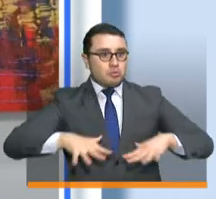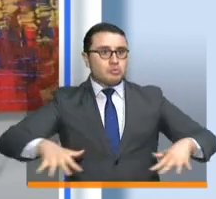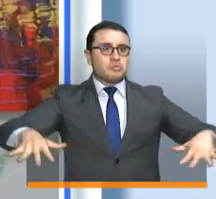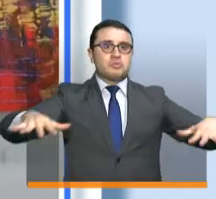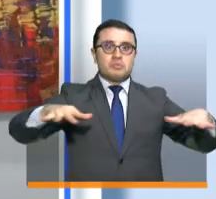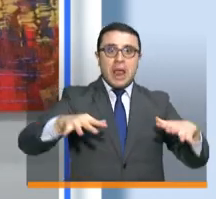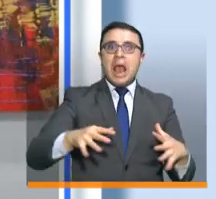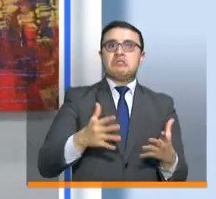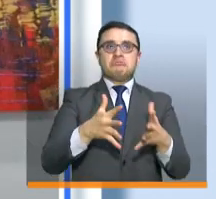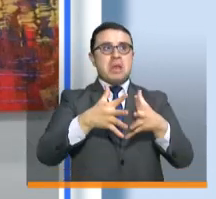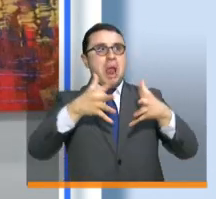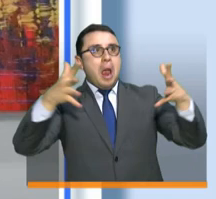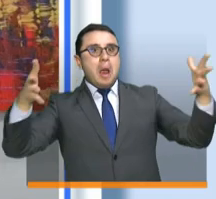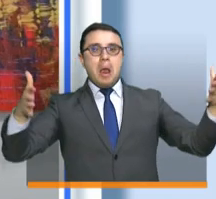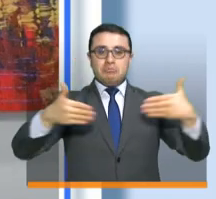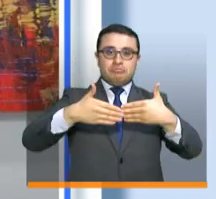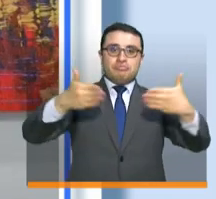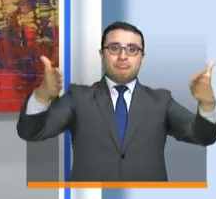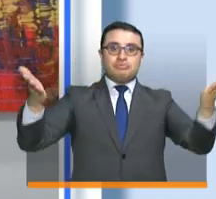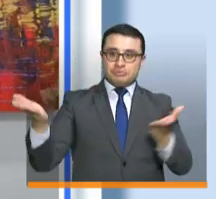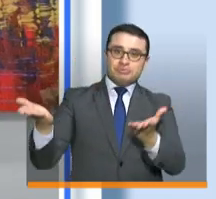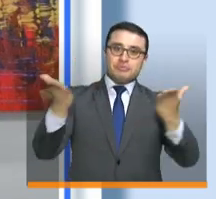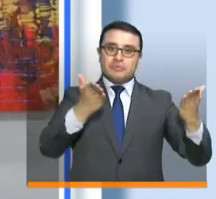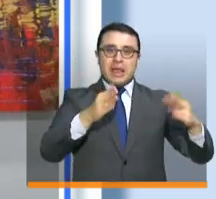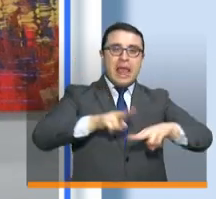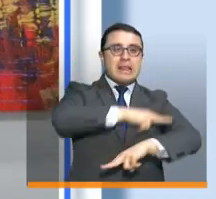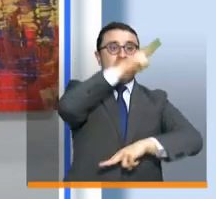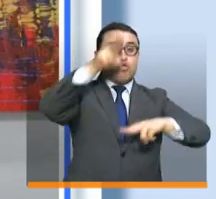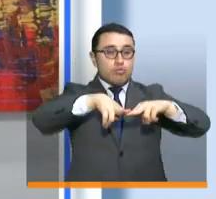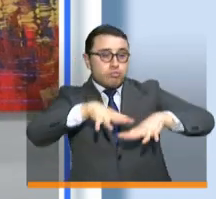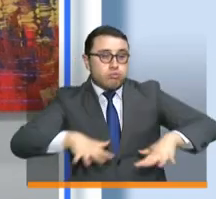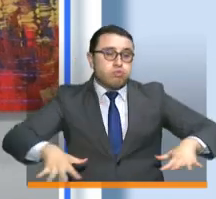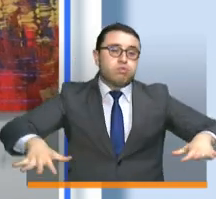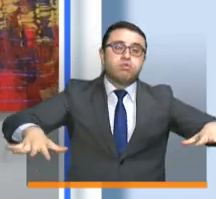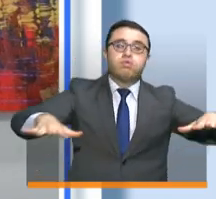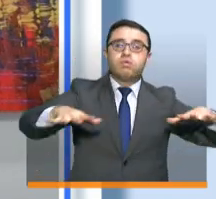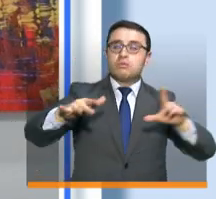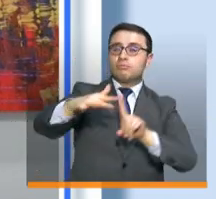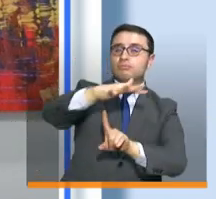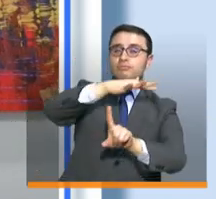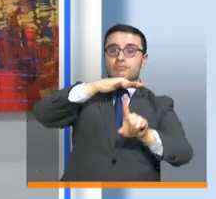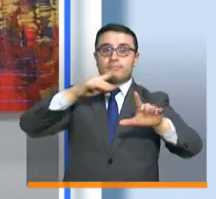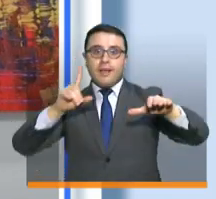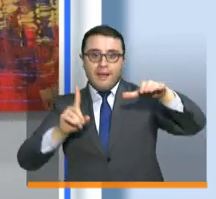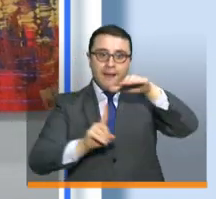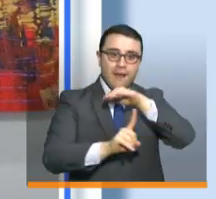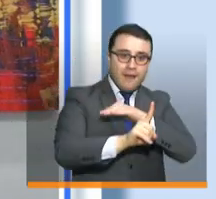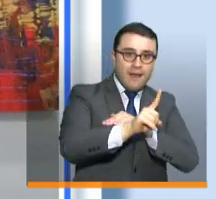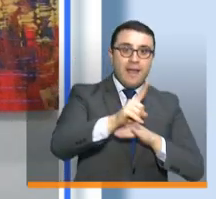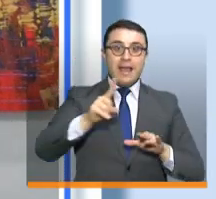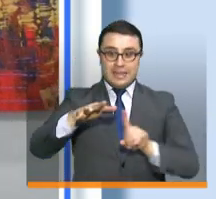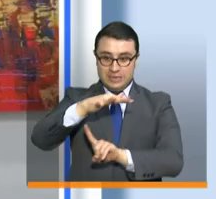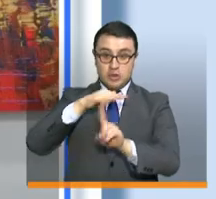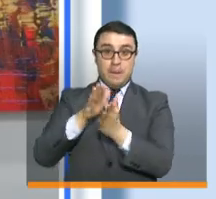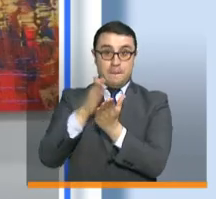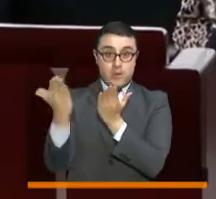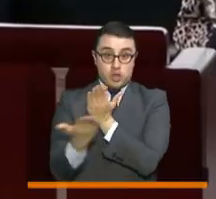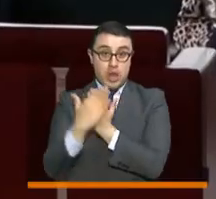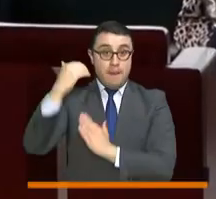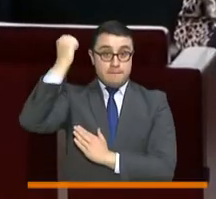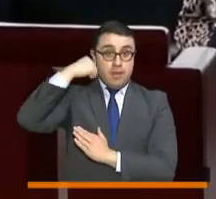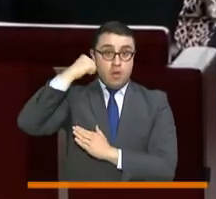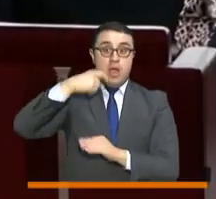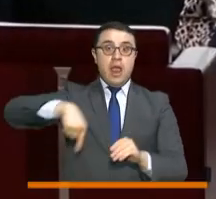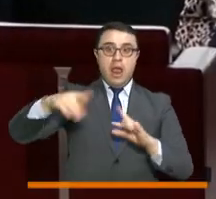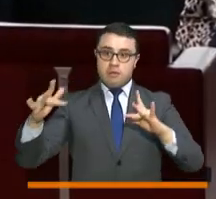enriquecidos, abiertos, para disfrutar de la naturaleza, del entorno, con las condiciones de bioseguridad y pedagógicas que